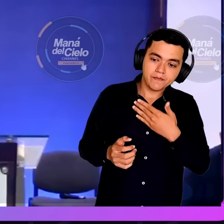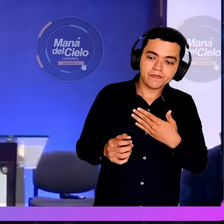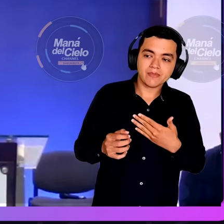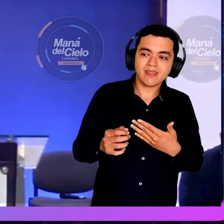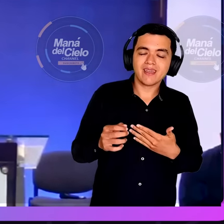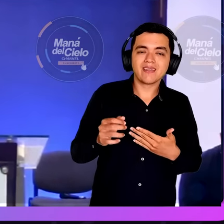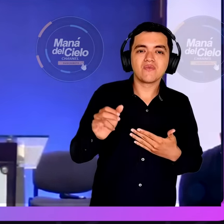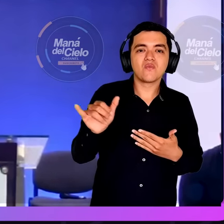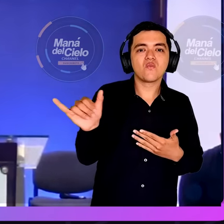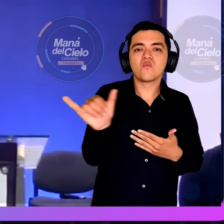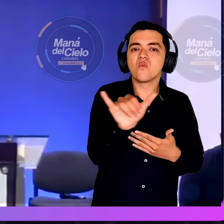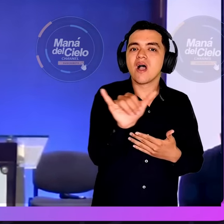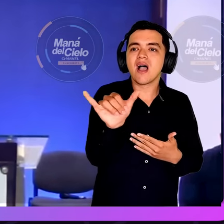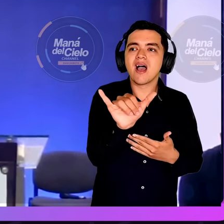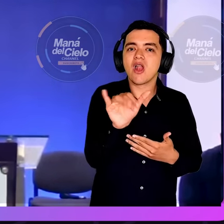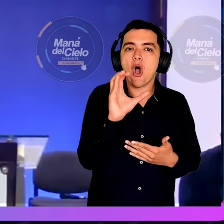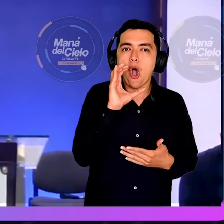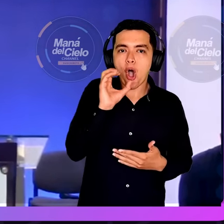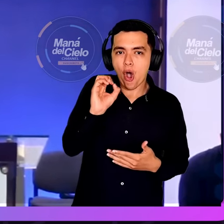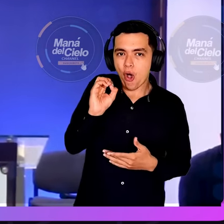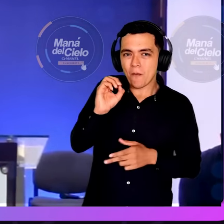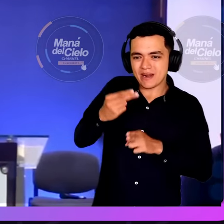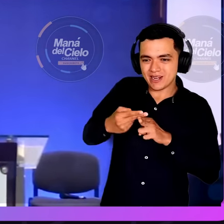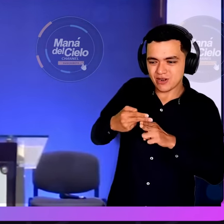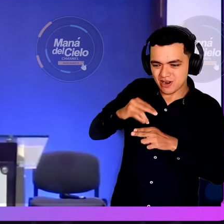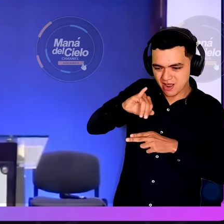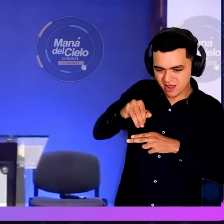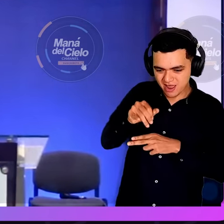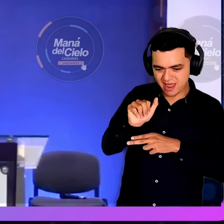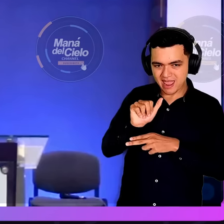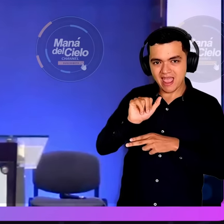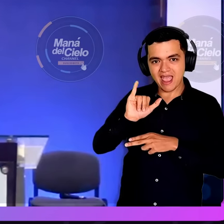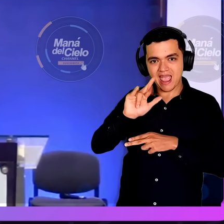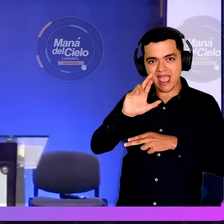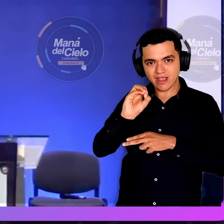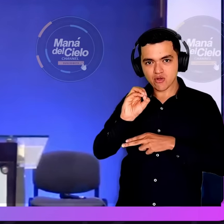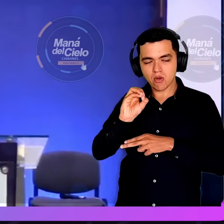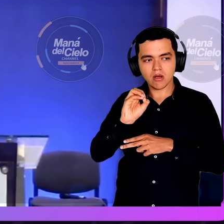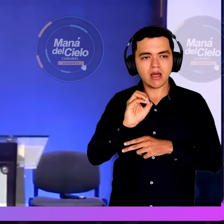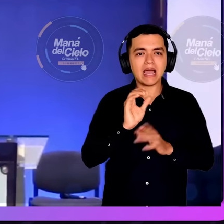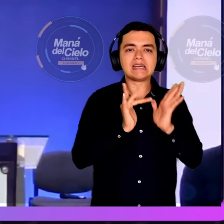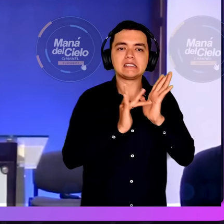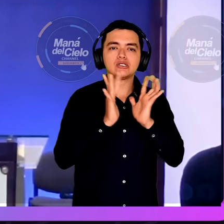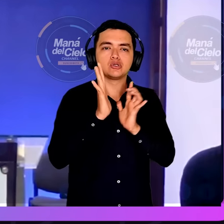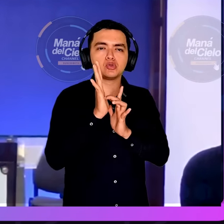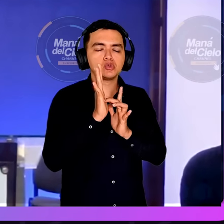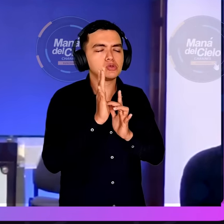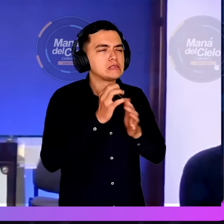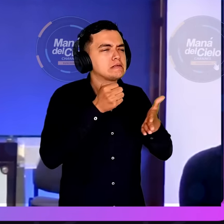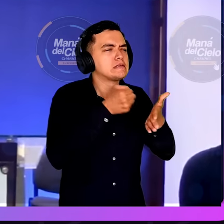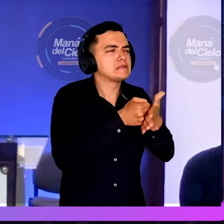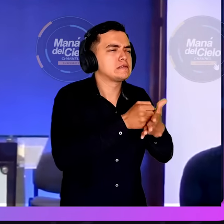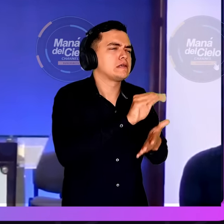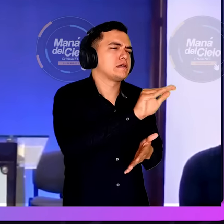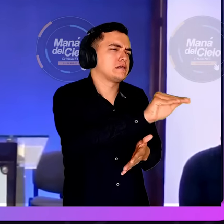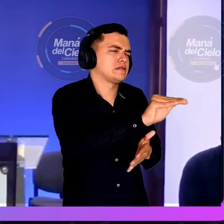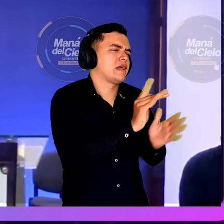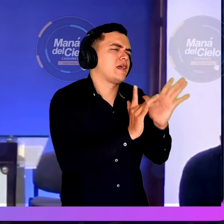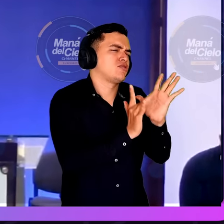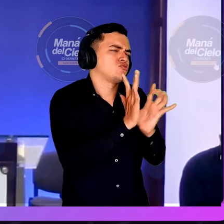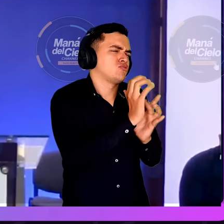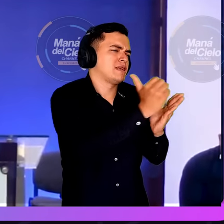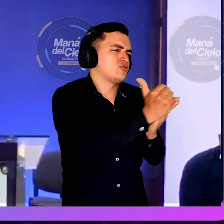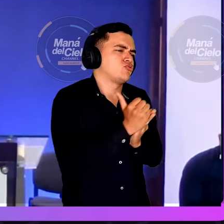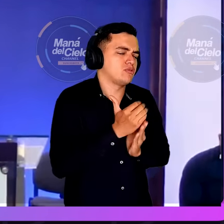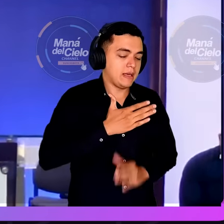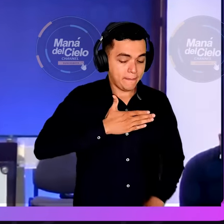se propone, igual que ese hombre que se fue a buscar a Jesús para que su hija se